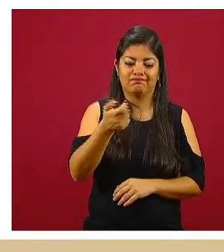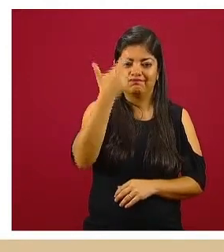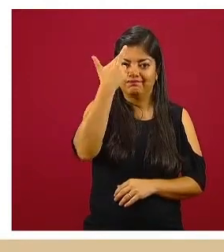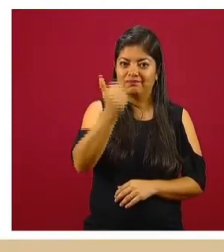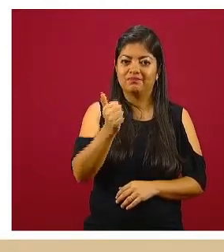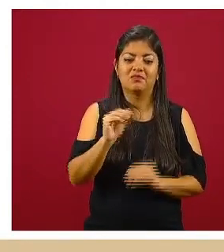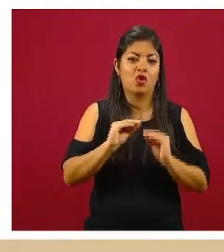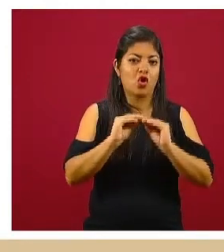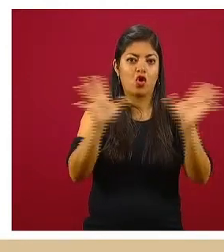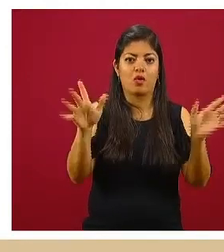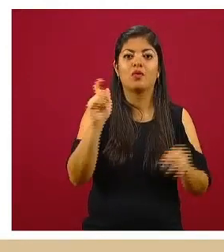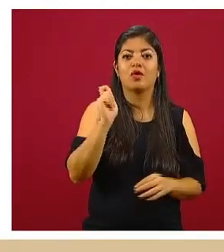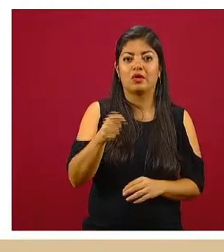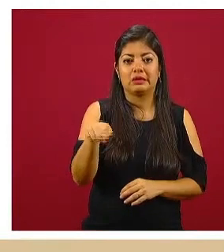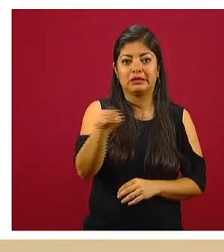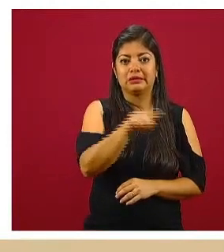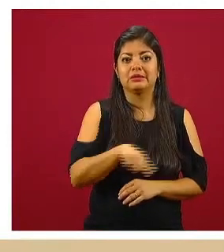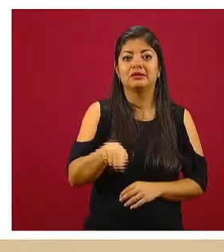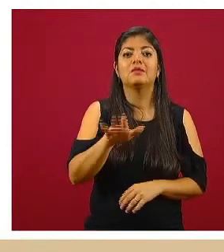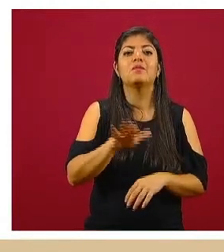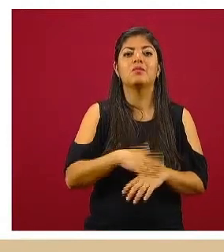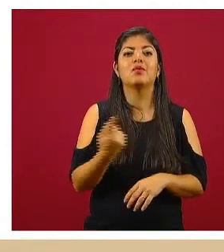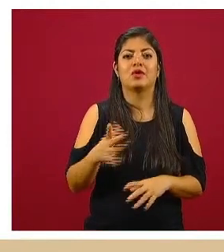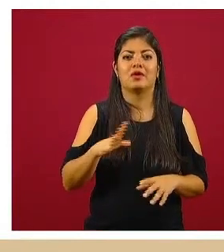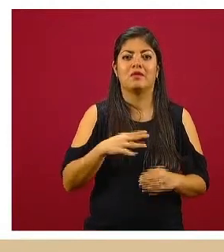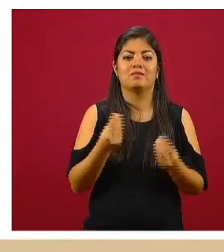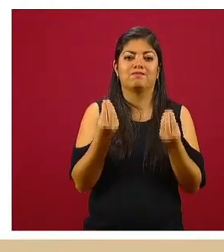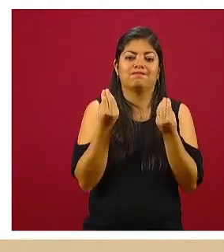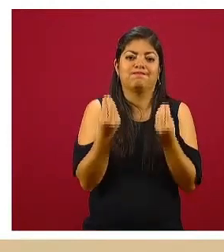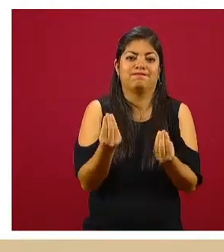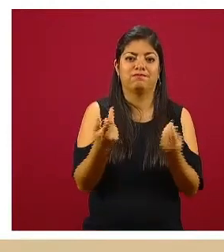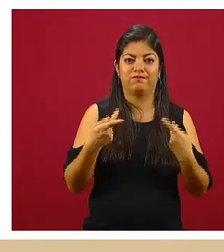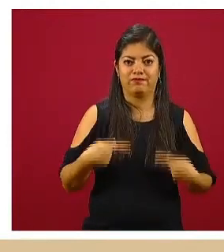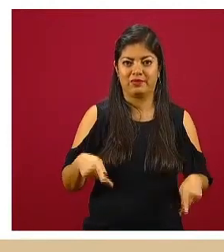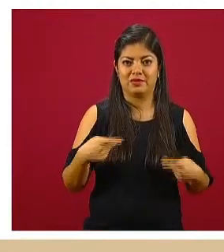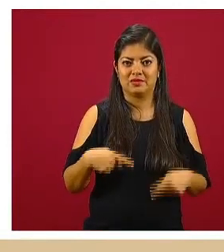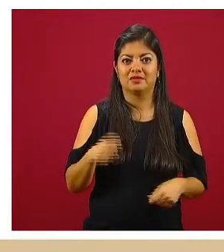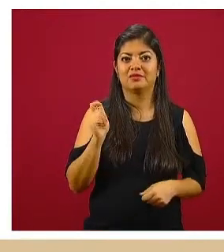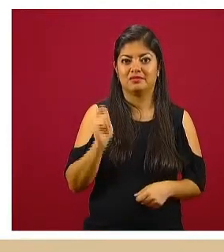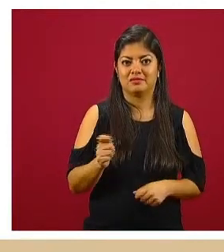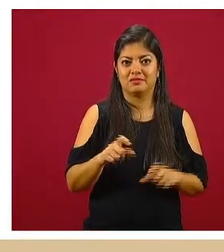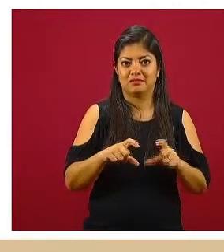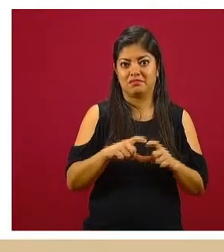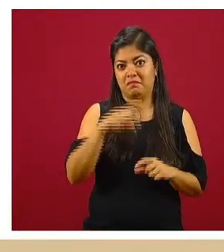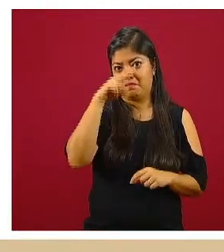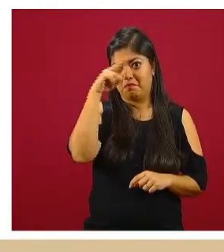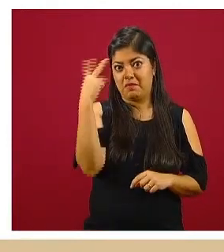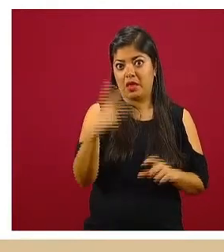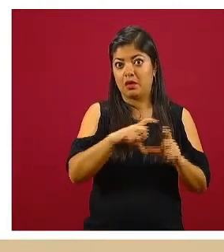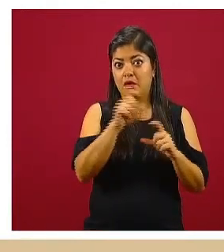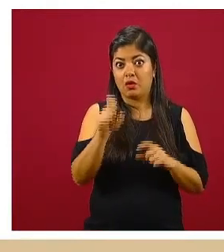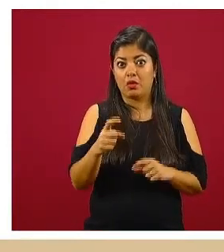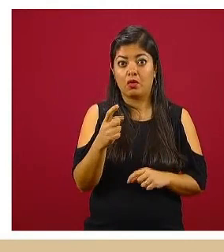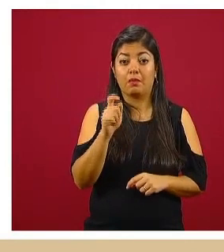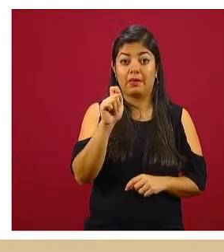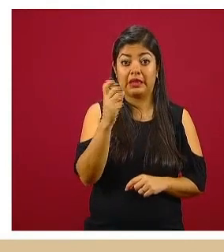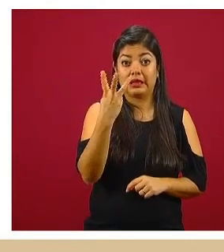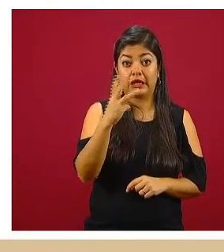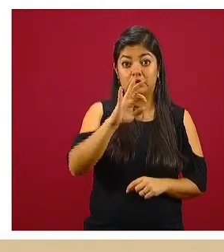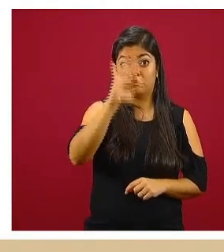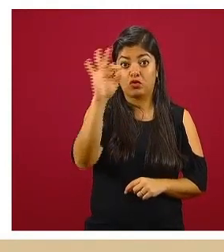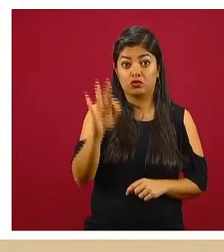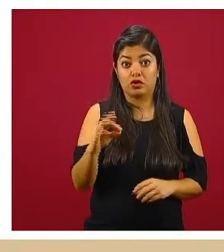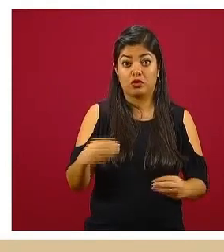una y otra vez, es la zona más poblada. Casi la cuarta parte de la población mexicana, un poco más de